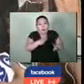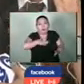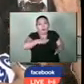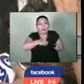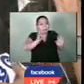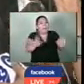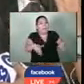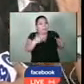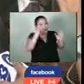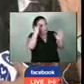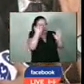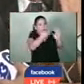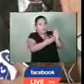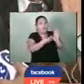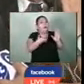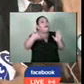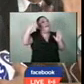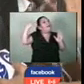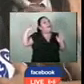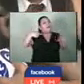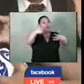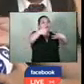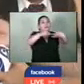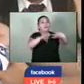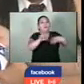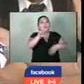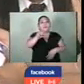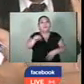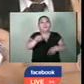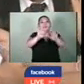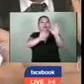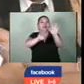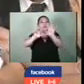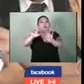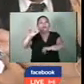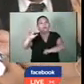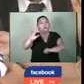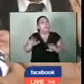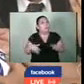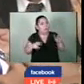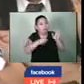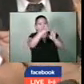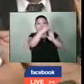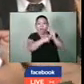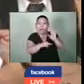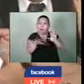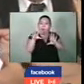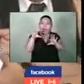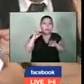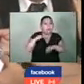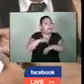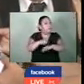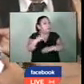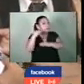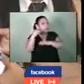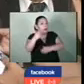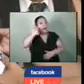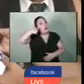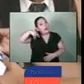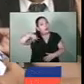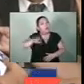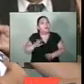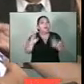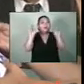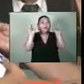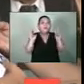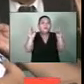de existir, que estaban en la Constitución de 1983, porque eran situaciones, algunas muy transitorias. Por ejemplo, se